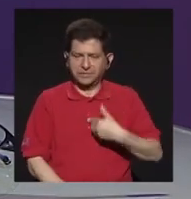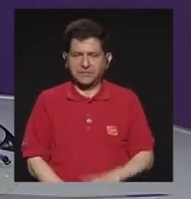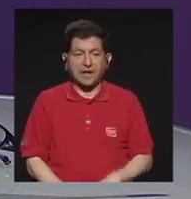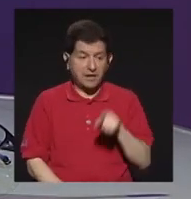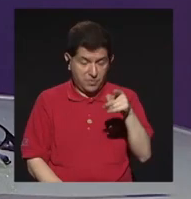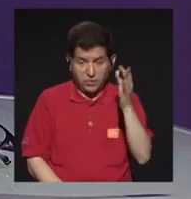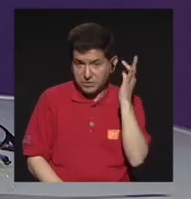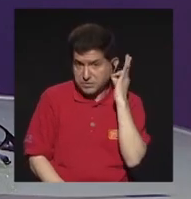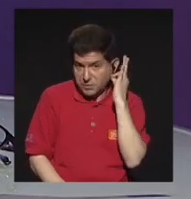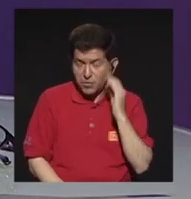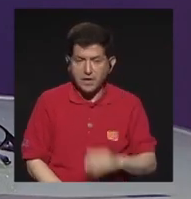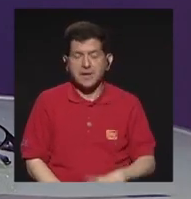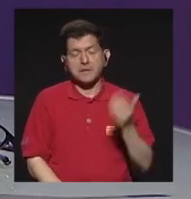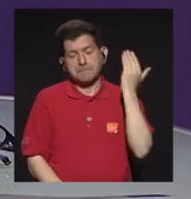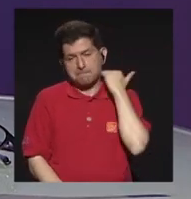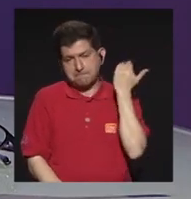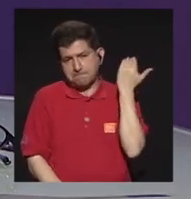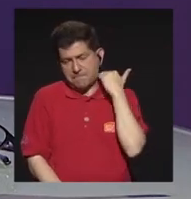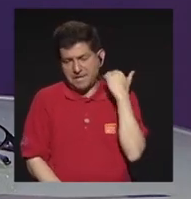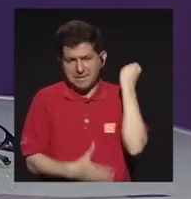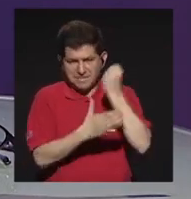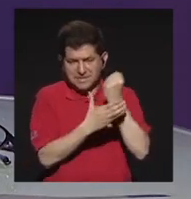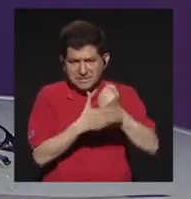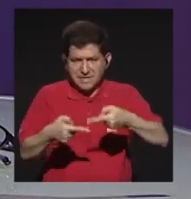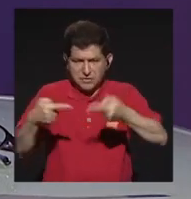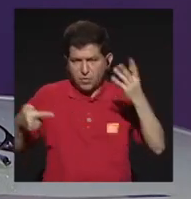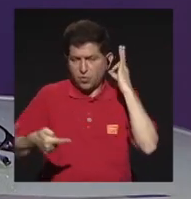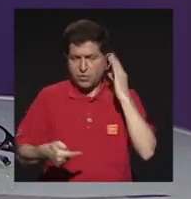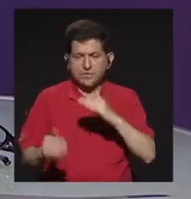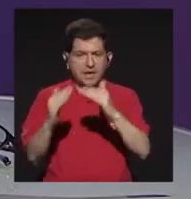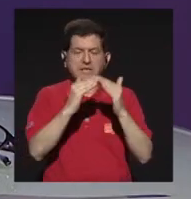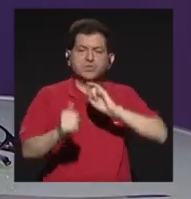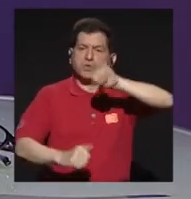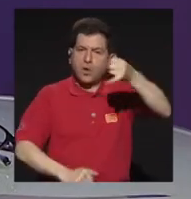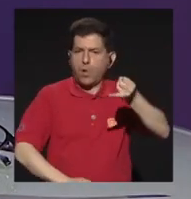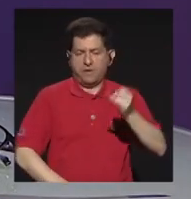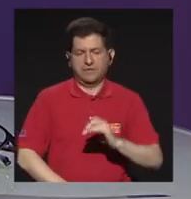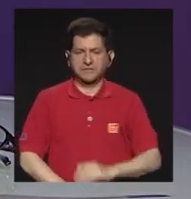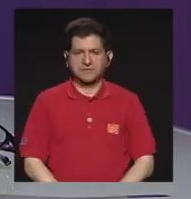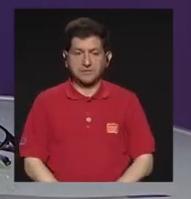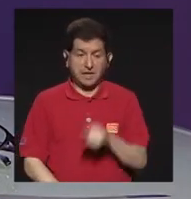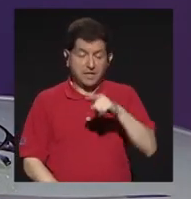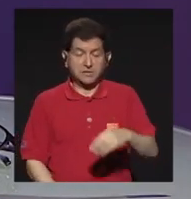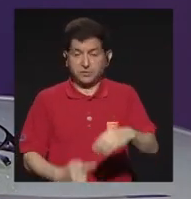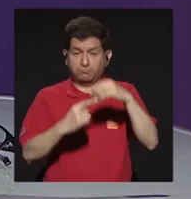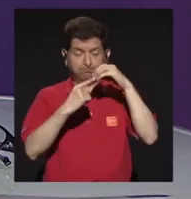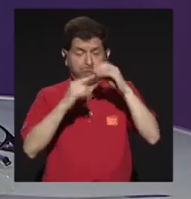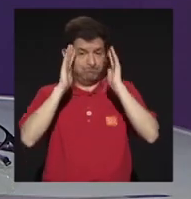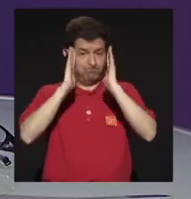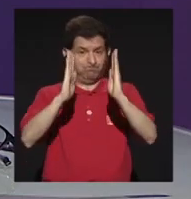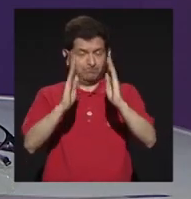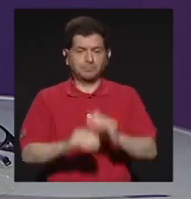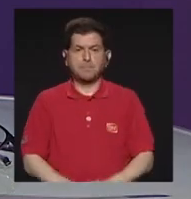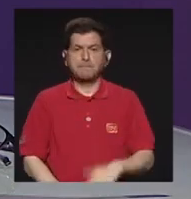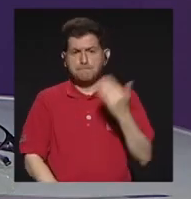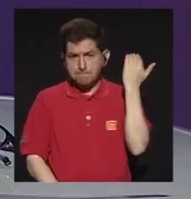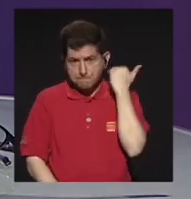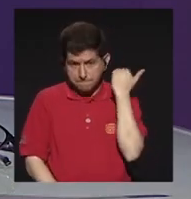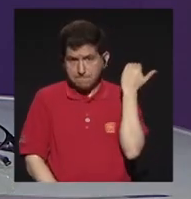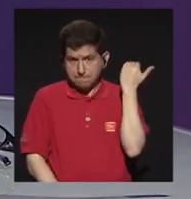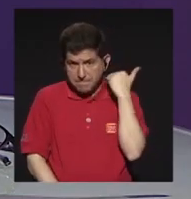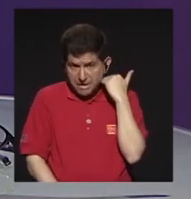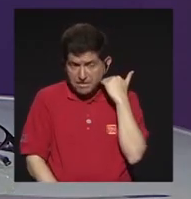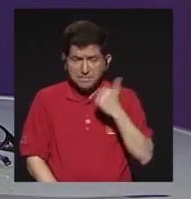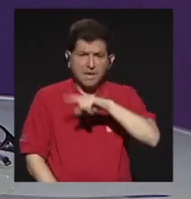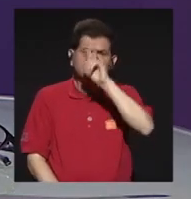las mujeres que han sido víctimas de feminicidio en ciudad juárez es eso es primordial porque las víctimas que